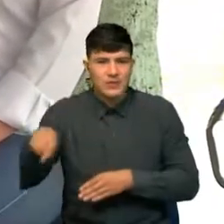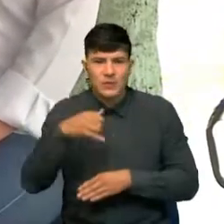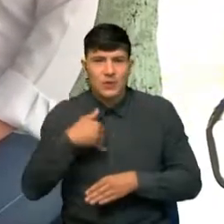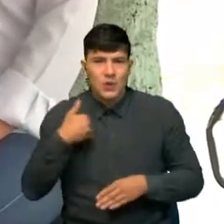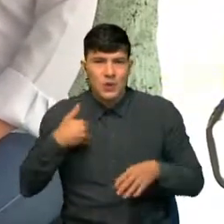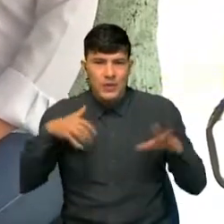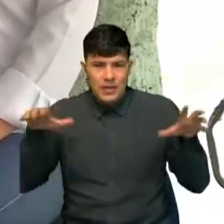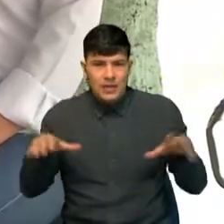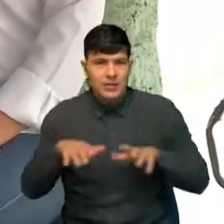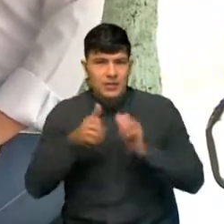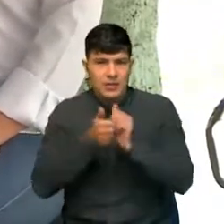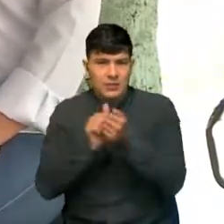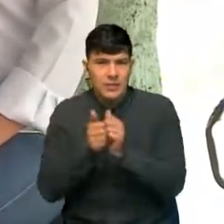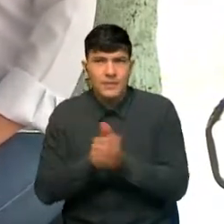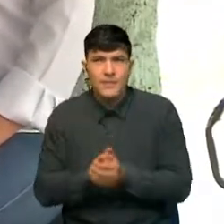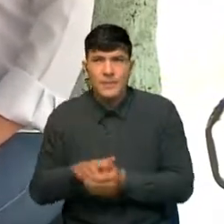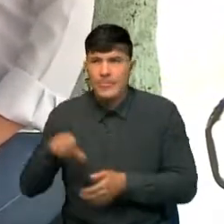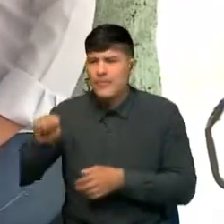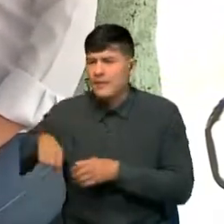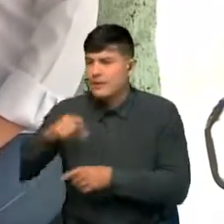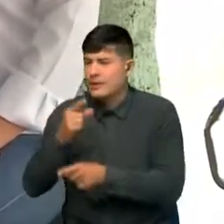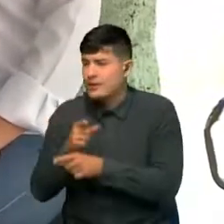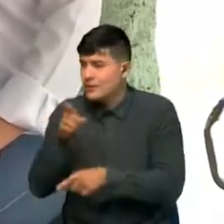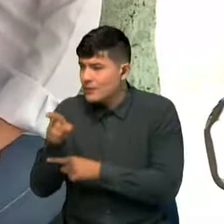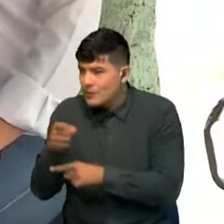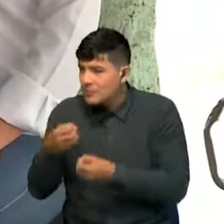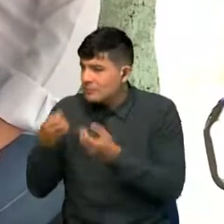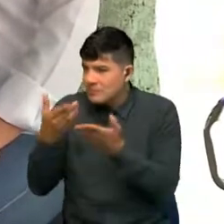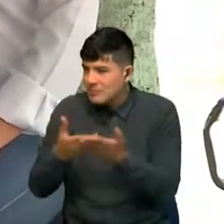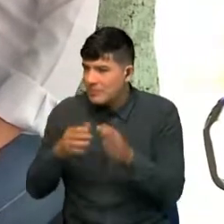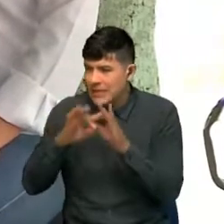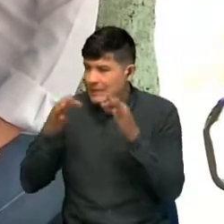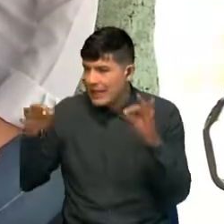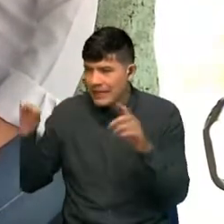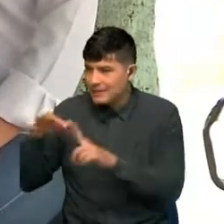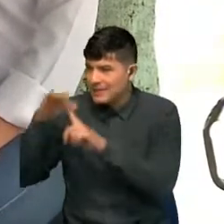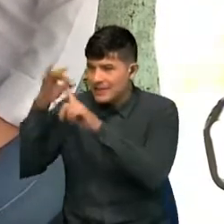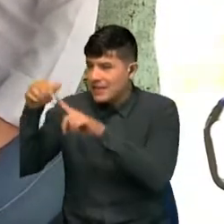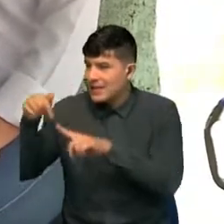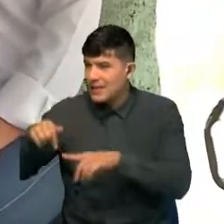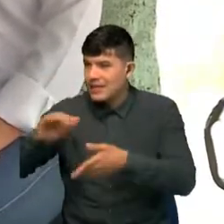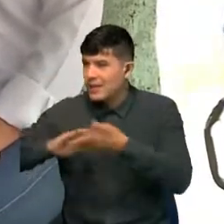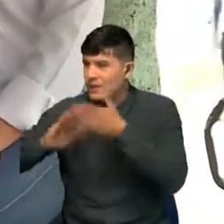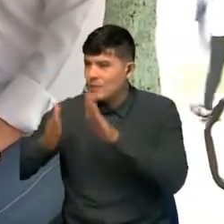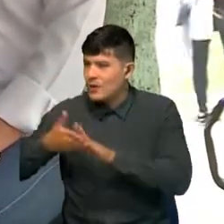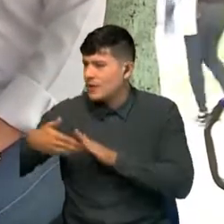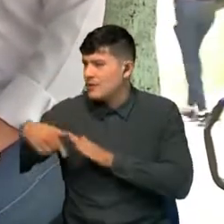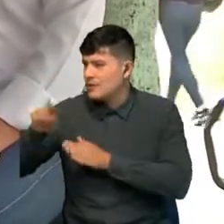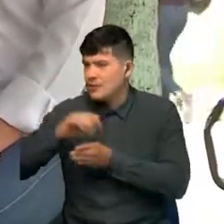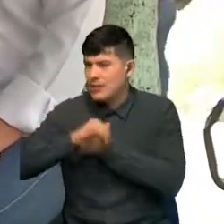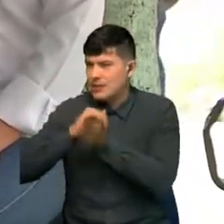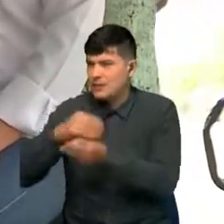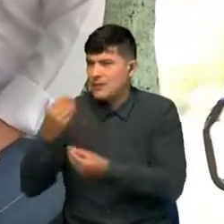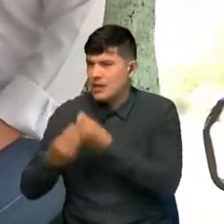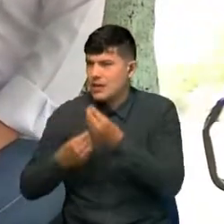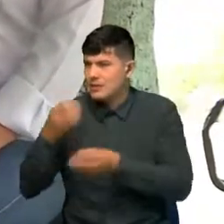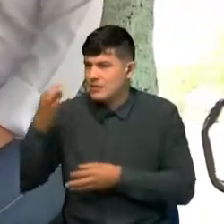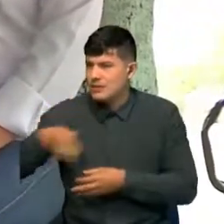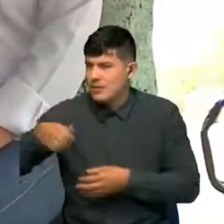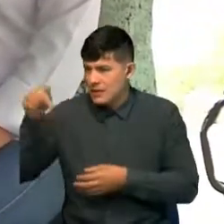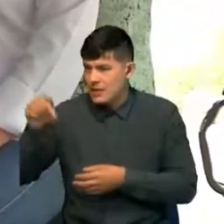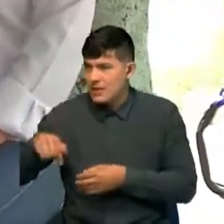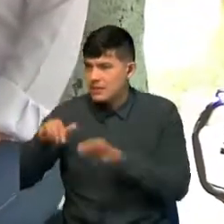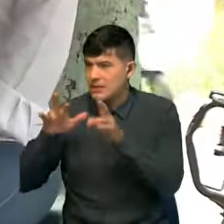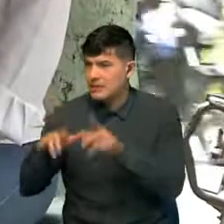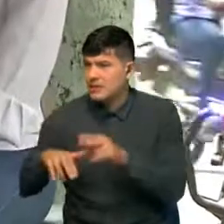sus actividades deportivas. Bueno, y finalmente un mensaje muy especial para todos los habitantes y toda esa gestión que realizan ustedes permanentemente desde la